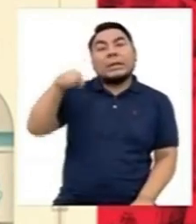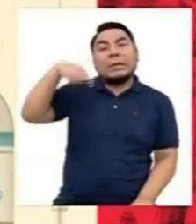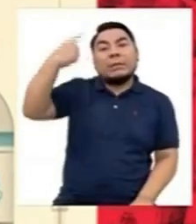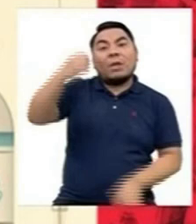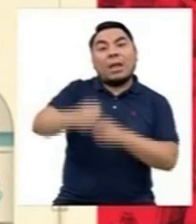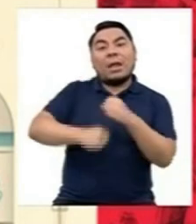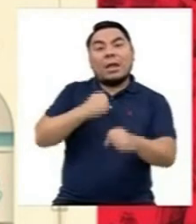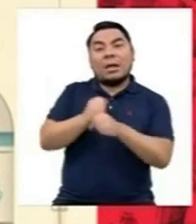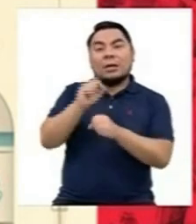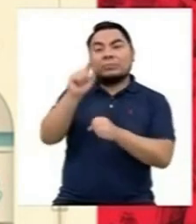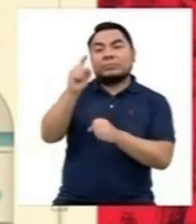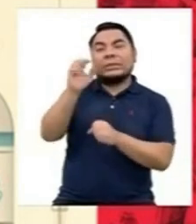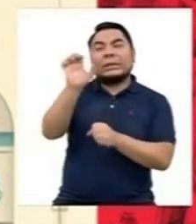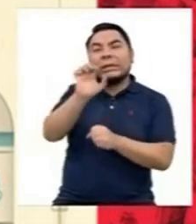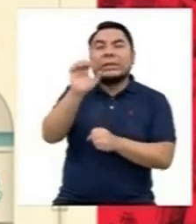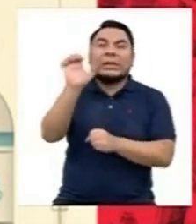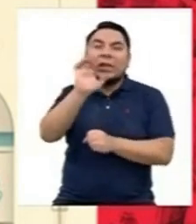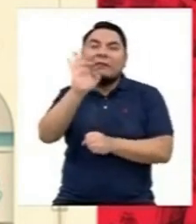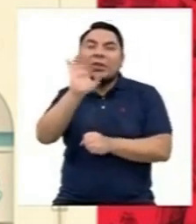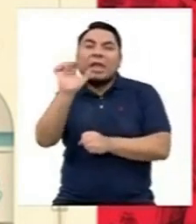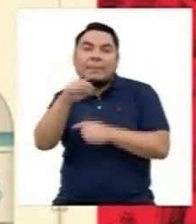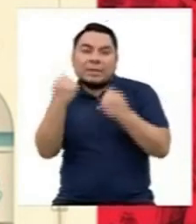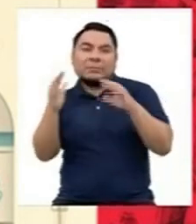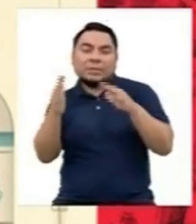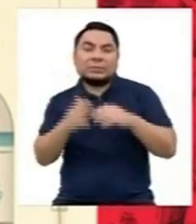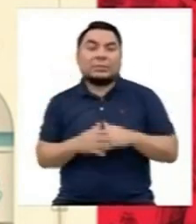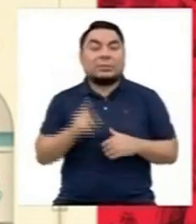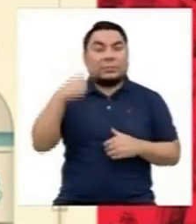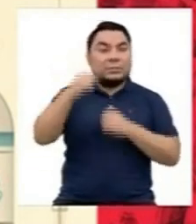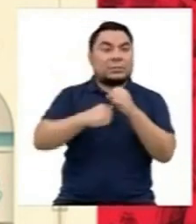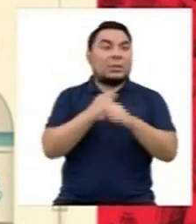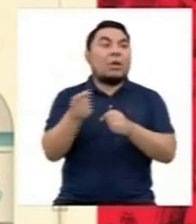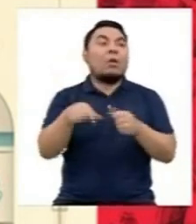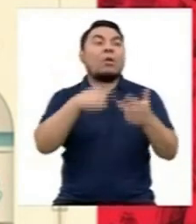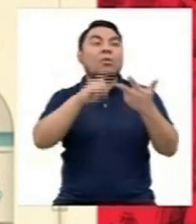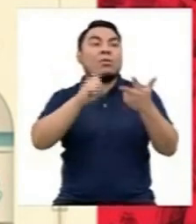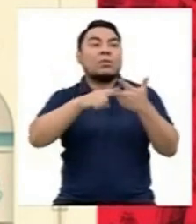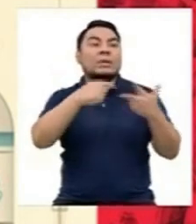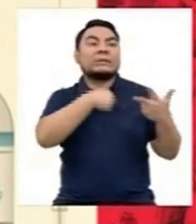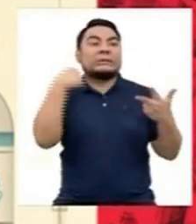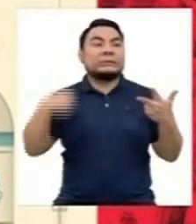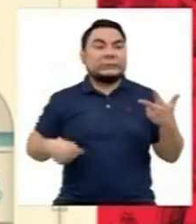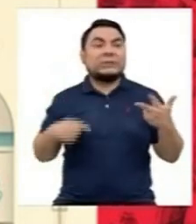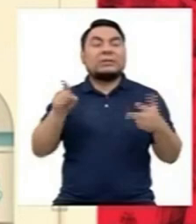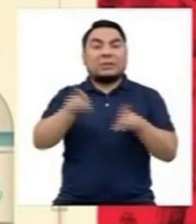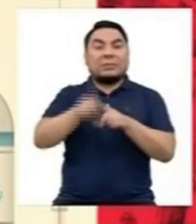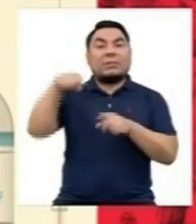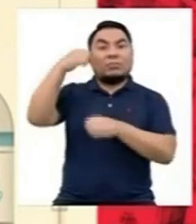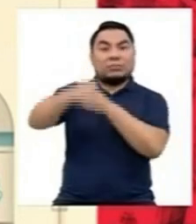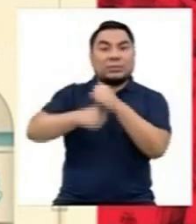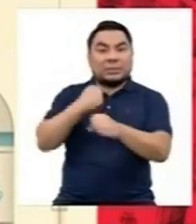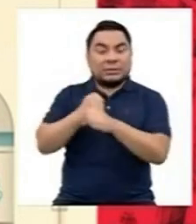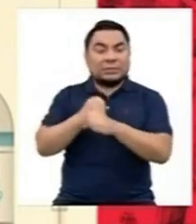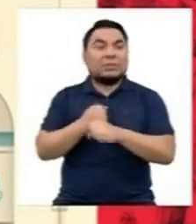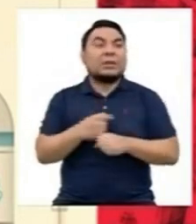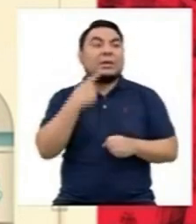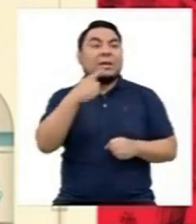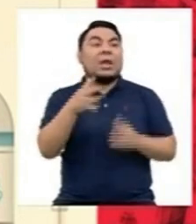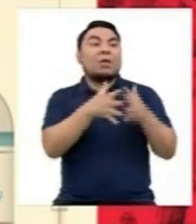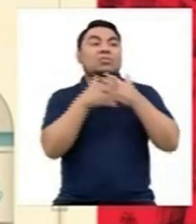Q de 21. Finalmente, la diferencia estaría siéndose cubierto con